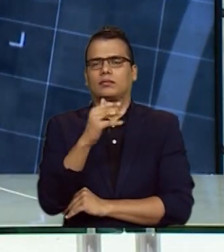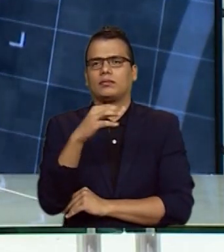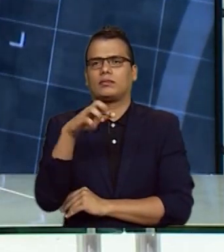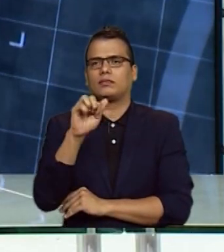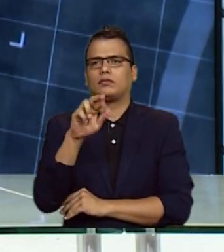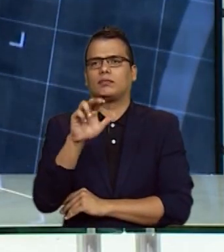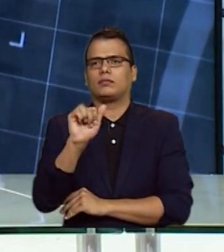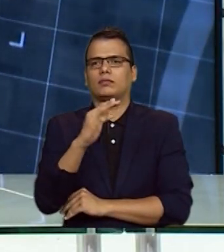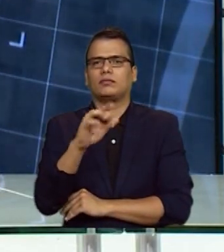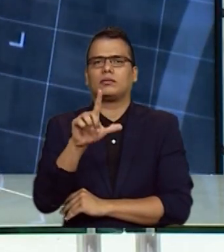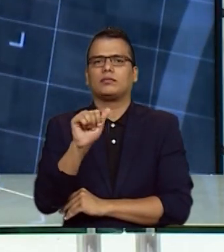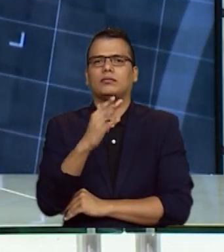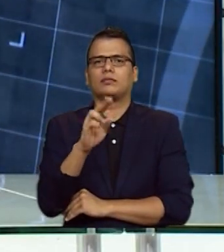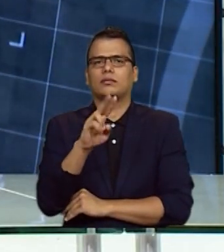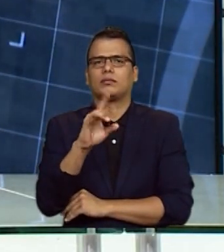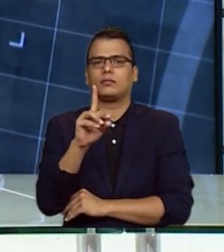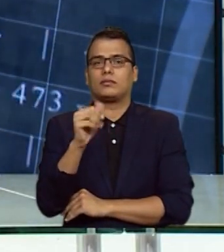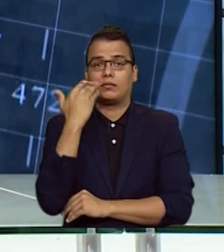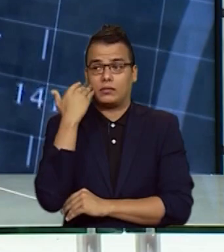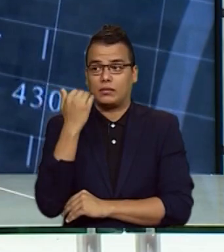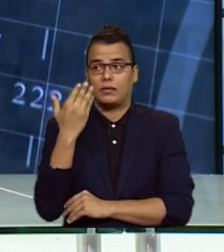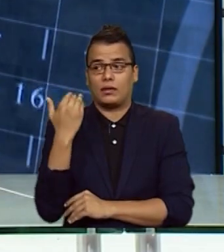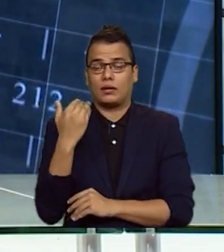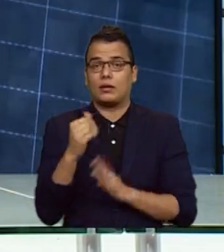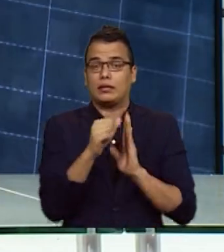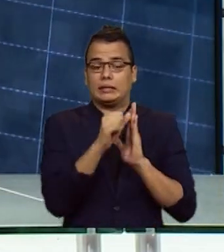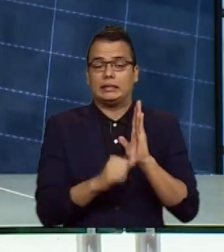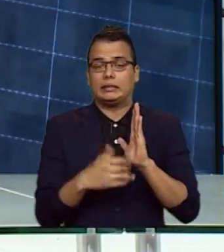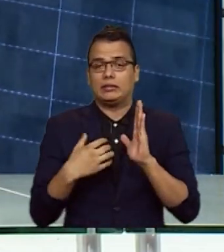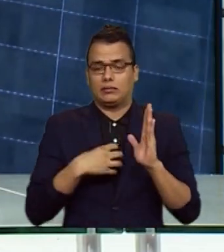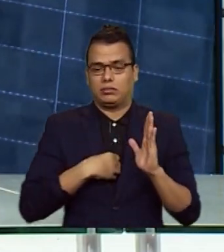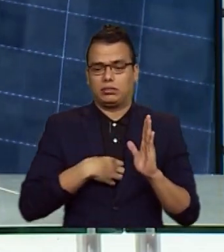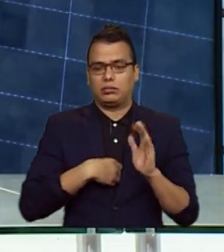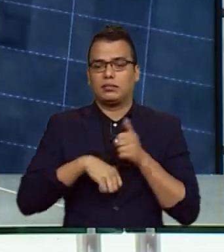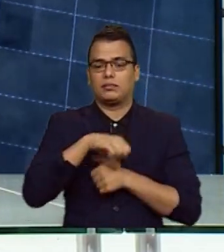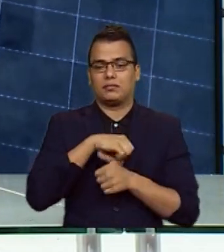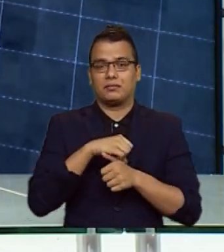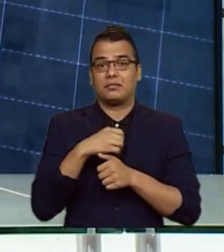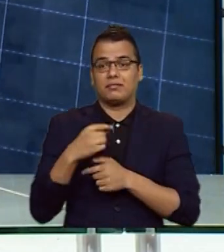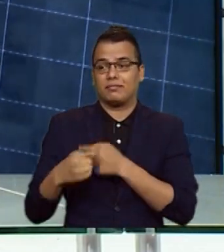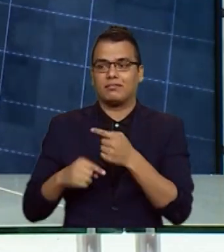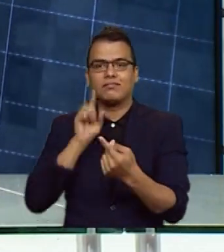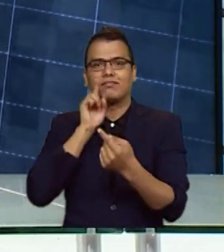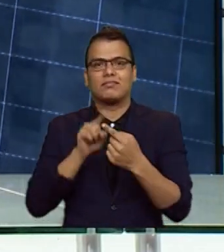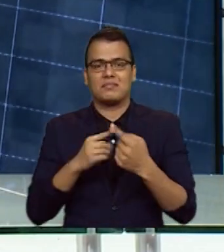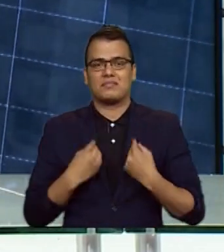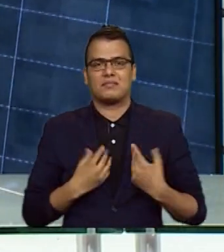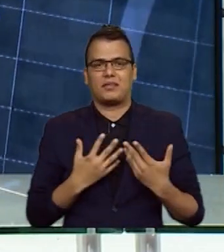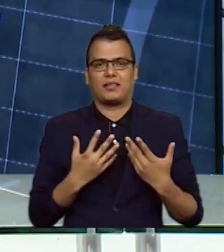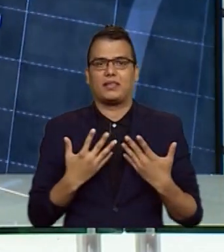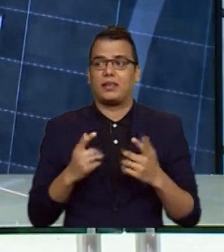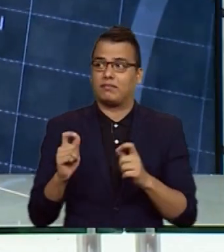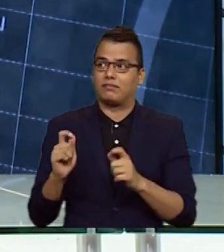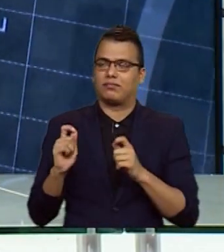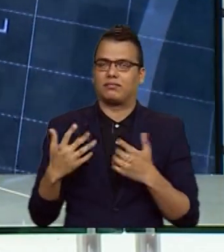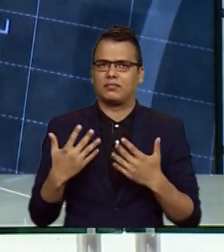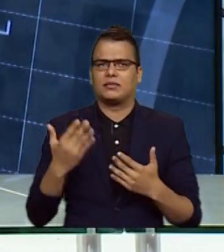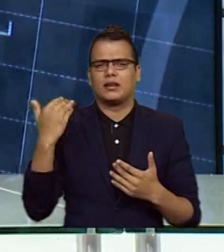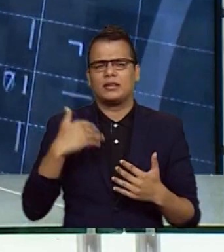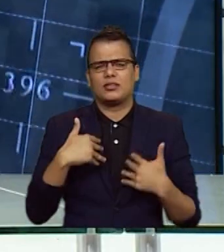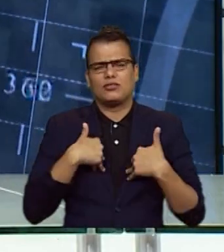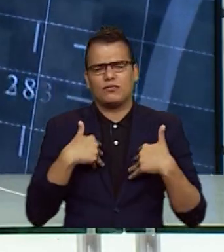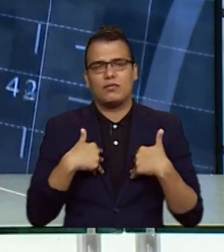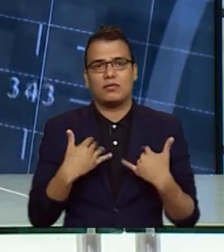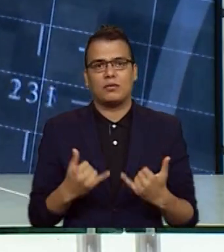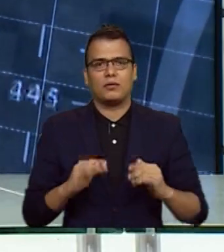hace 2 meses le practicaron una compleja operación, trasplante de corazón. Patricia siente que volvió a vivir después de años de padecimientos